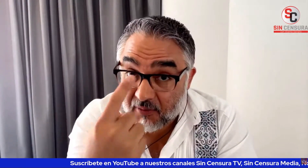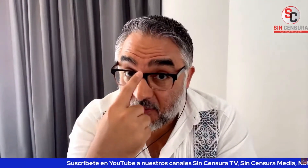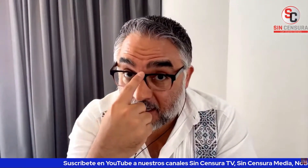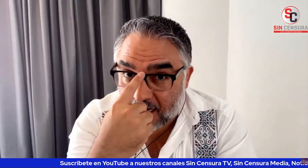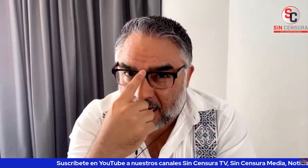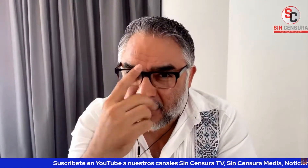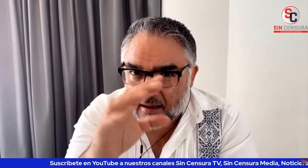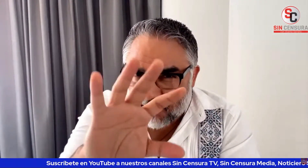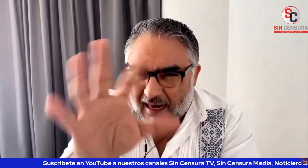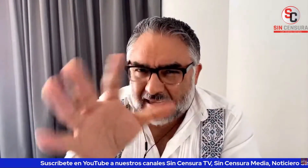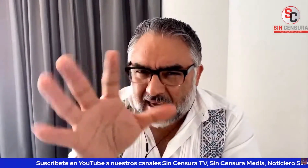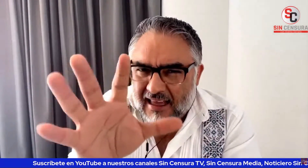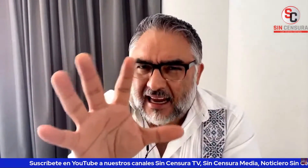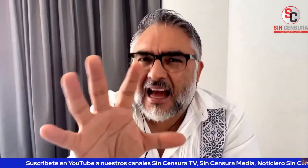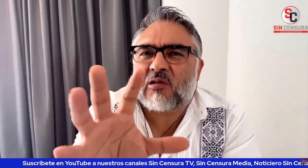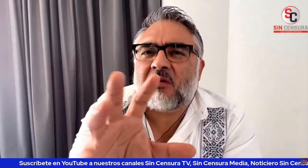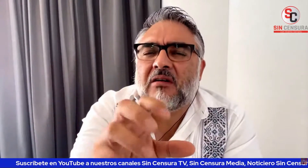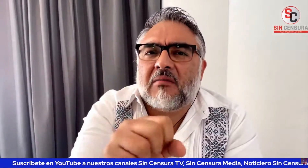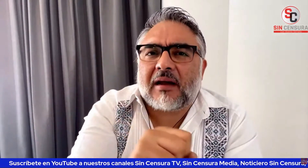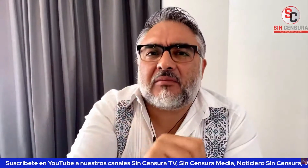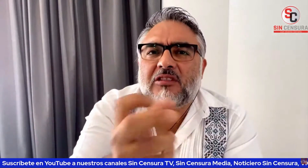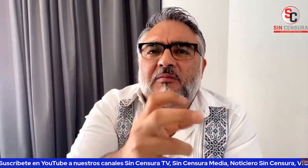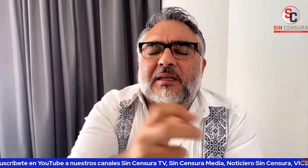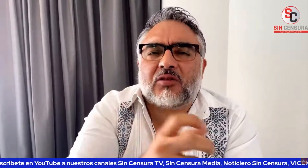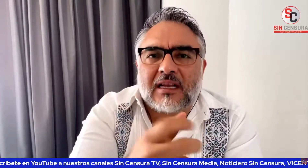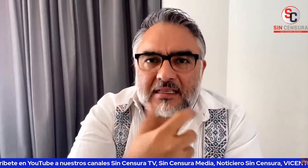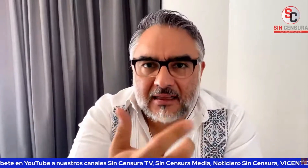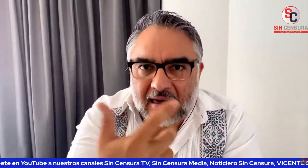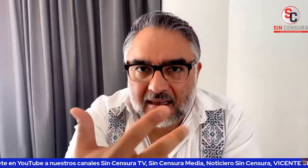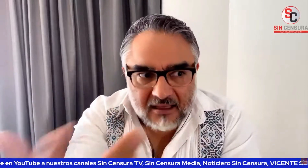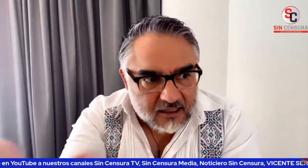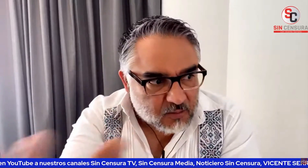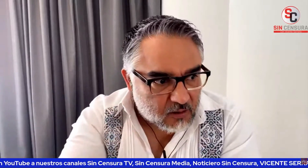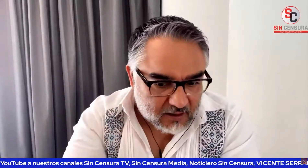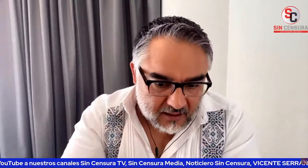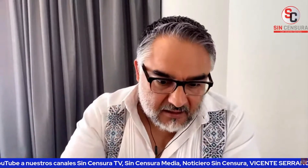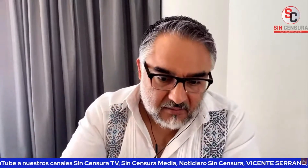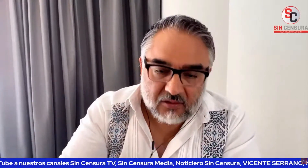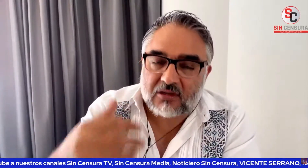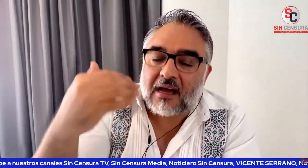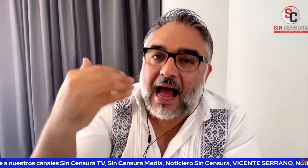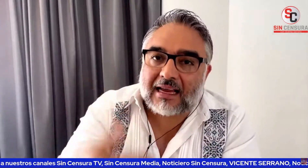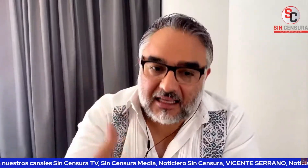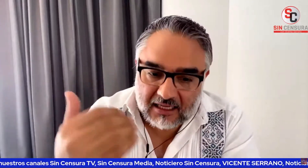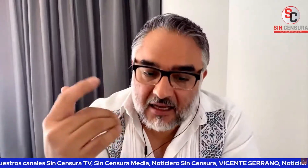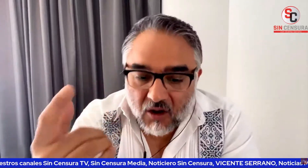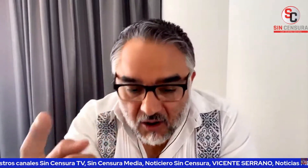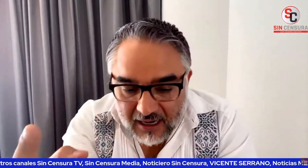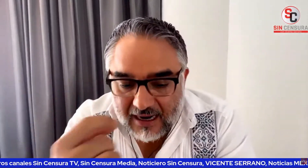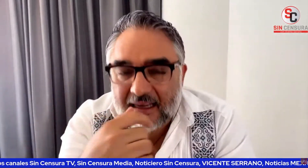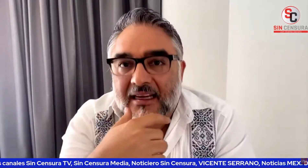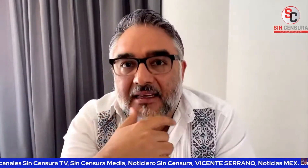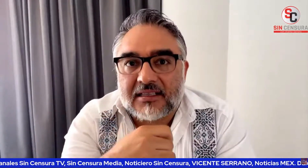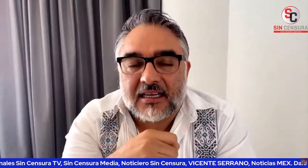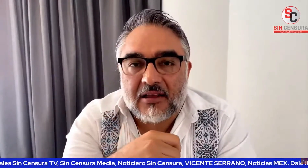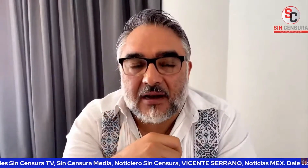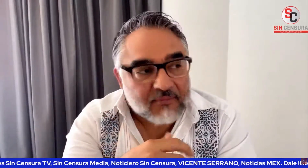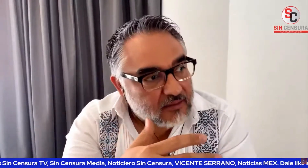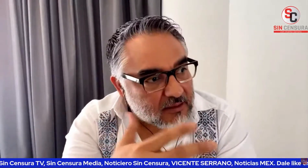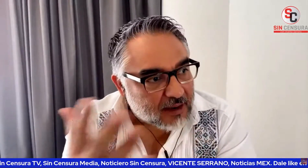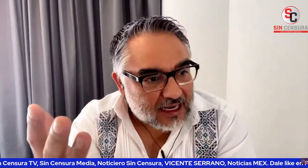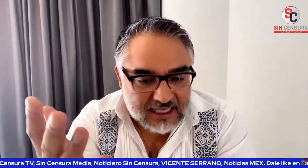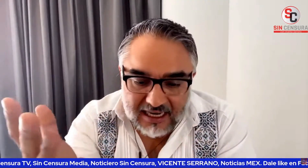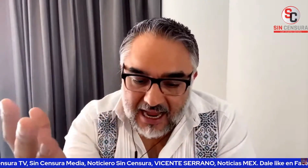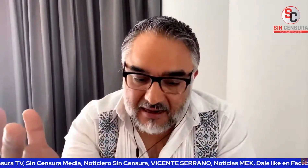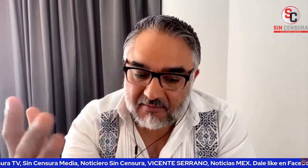la República. Para que quede claro, para muchas personas que andan ardidas por lo que decimos aquí. Oiga, senadora,